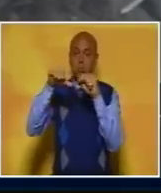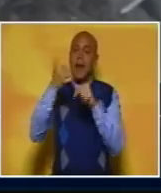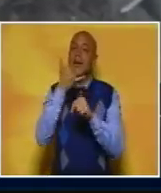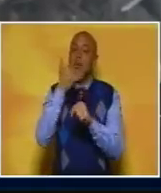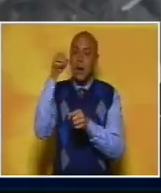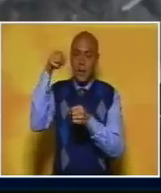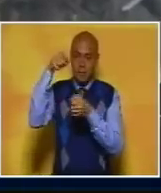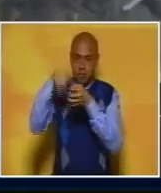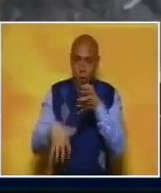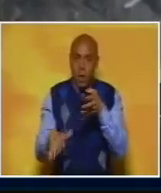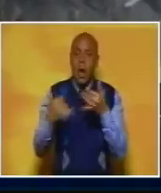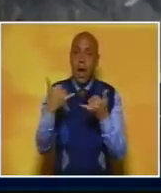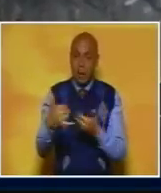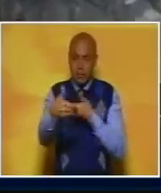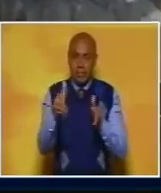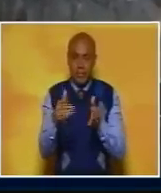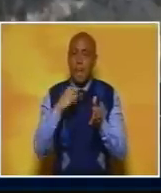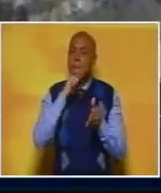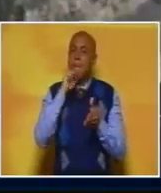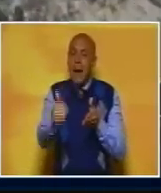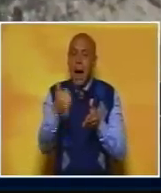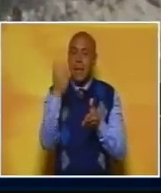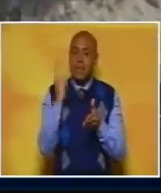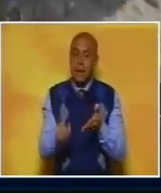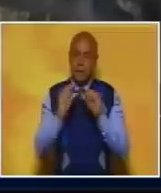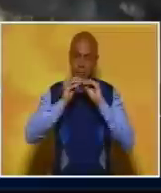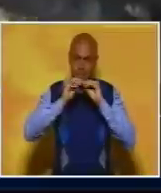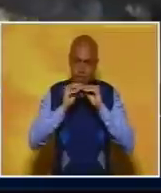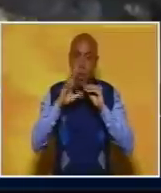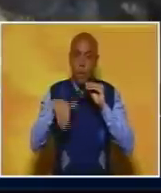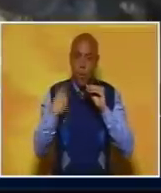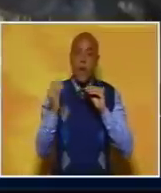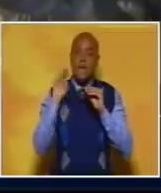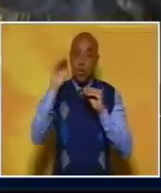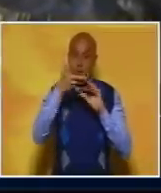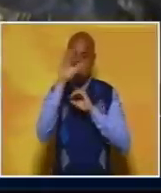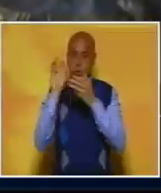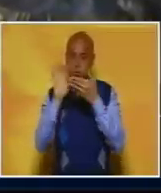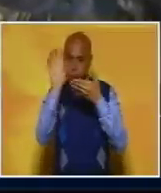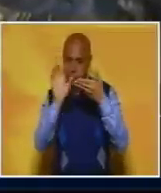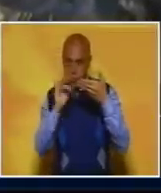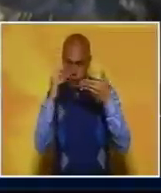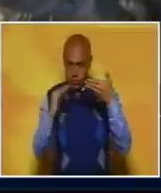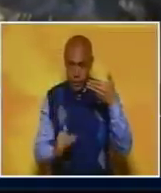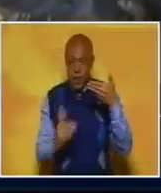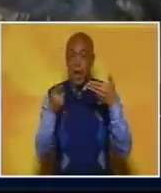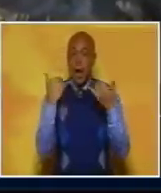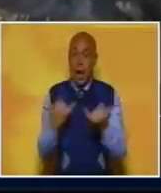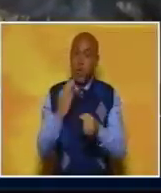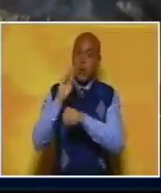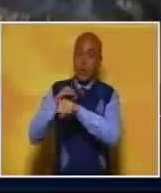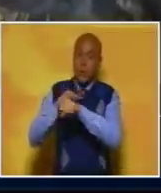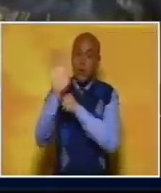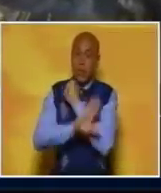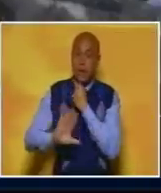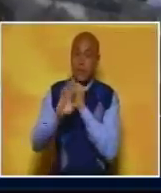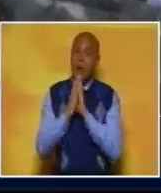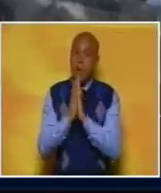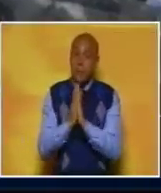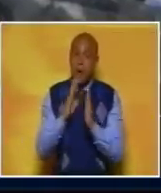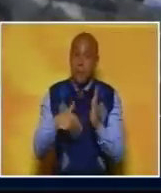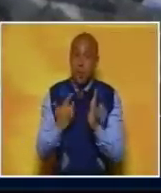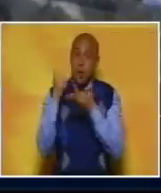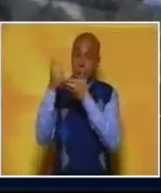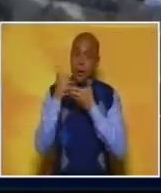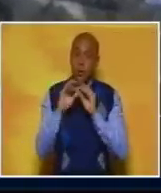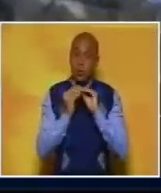y debe ser reparada antes de ser decodificada. Explicó que han pedido a la industria de defensa iraní que ayude a reparar